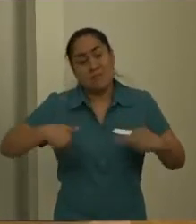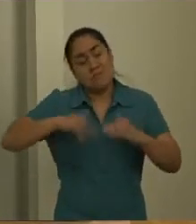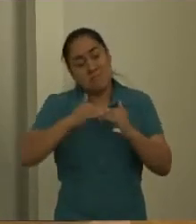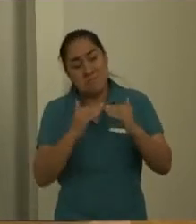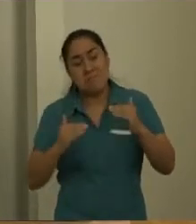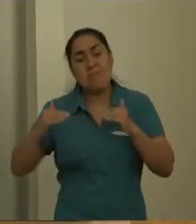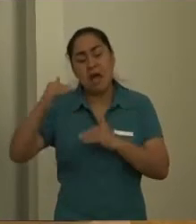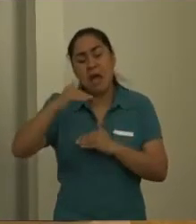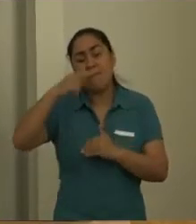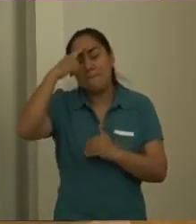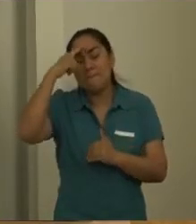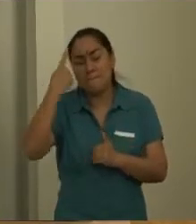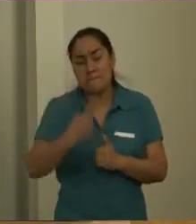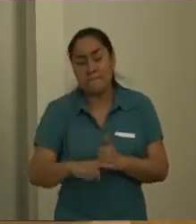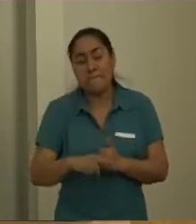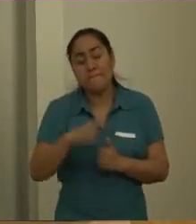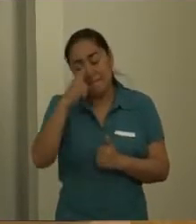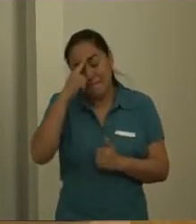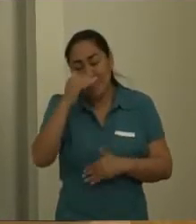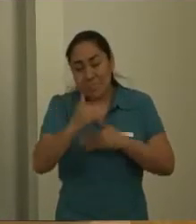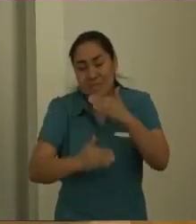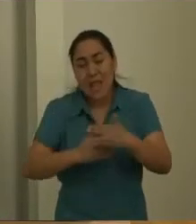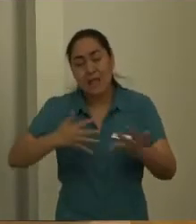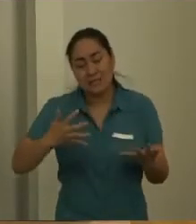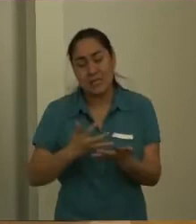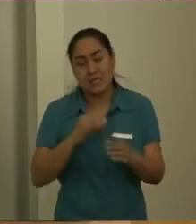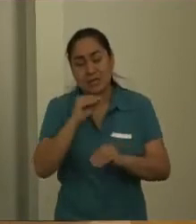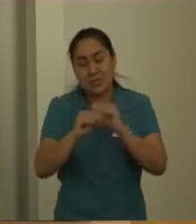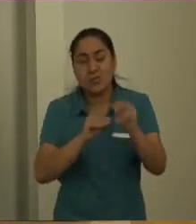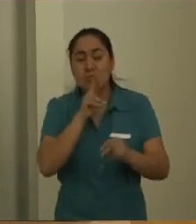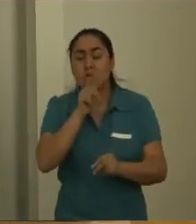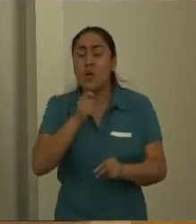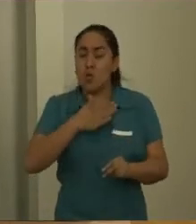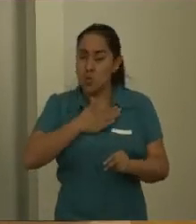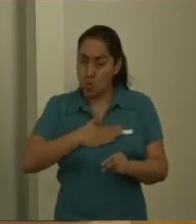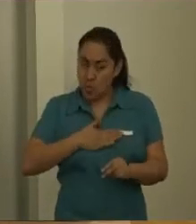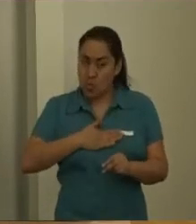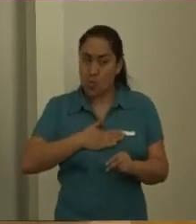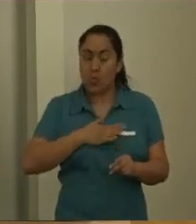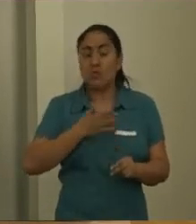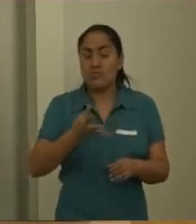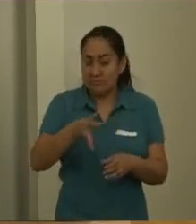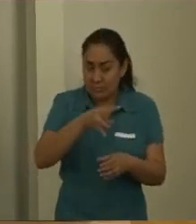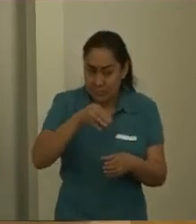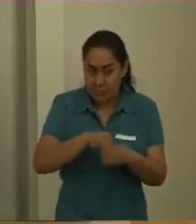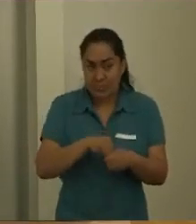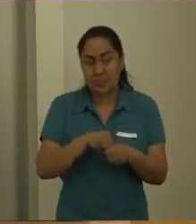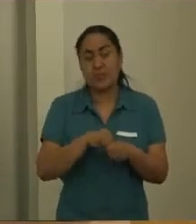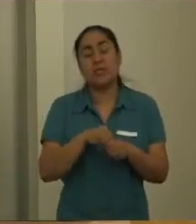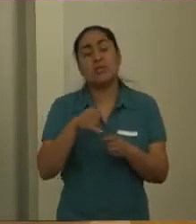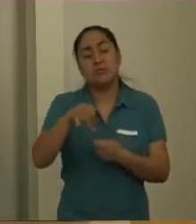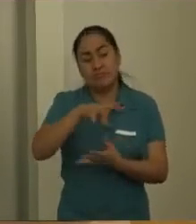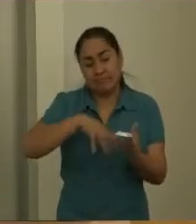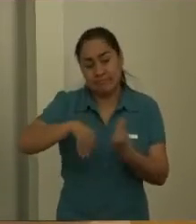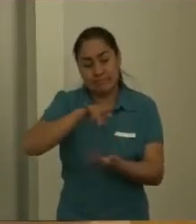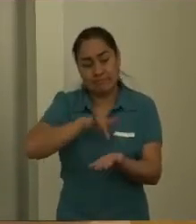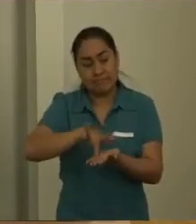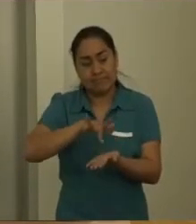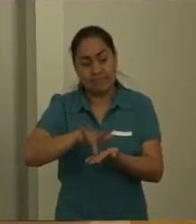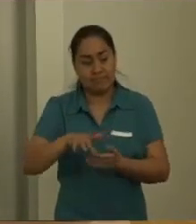hacia la realización de un desarrollo más justo incluyente y sustentable